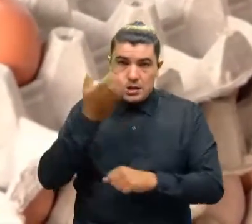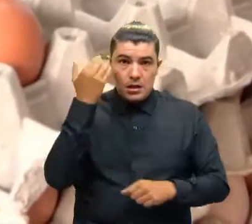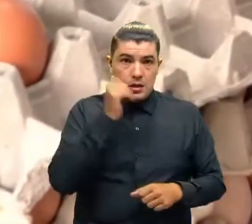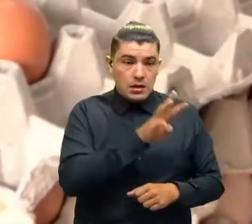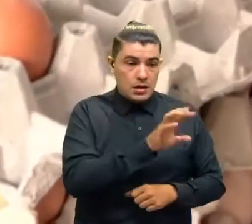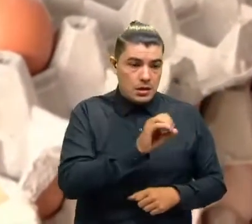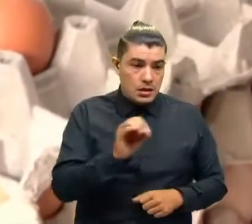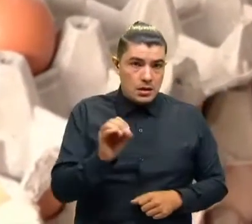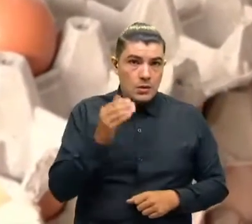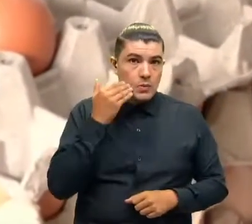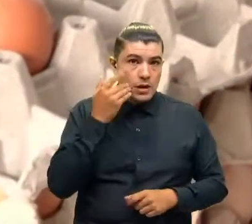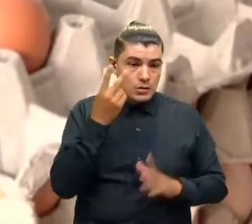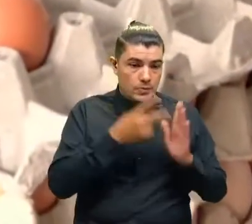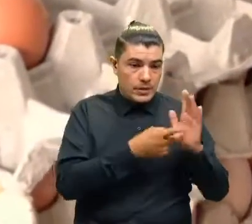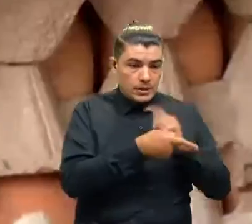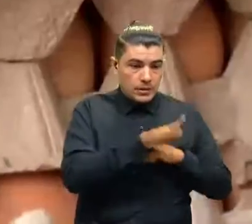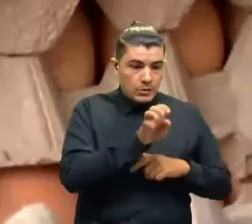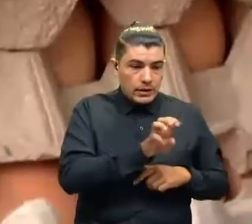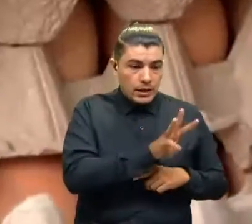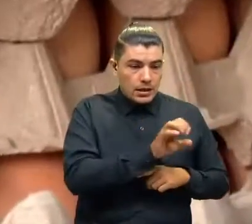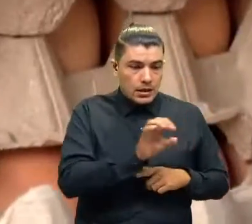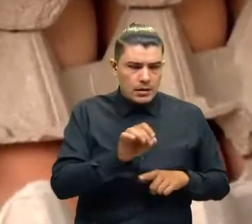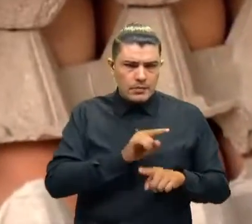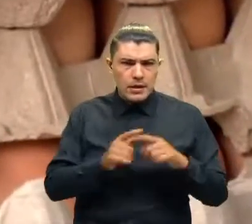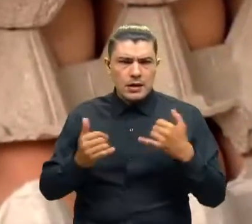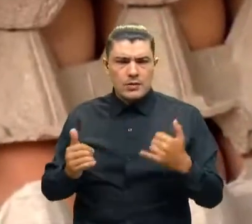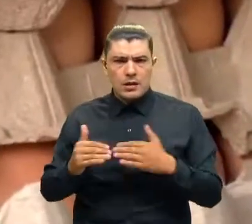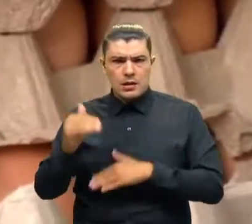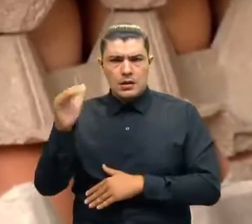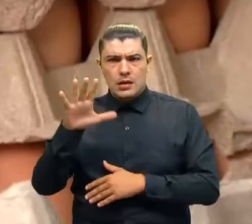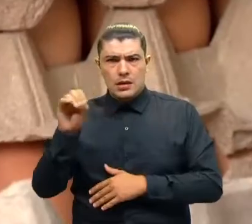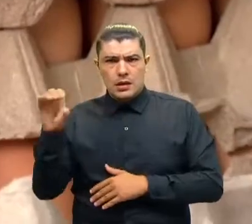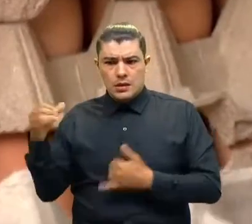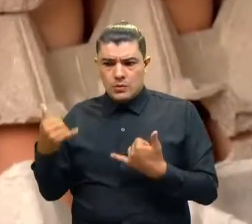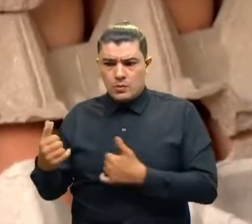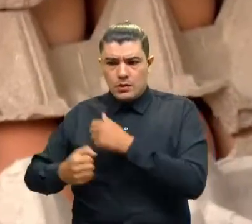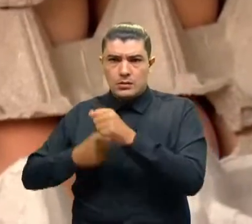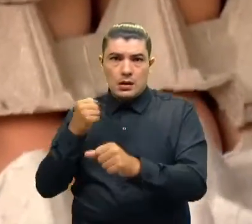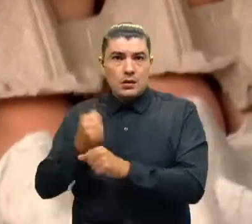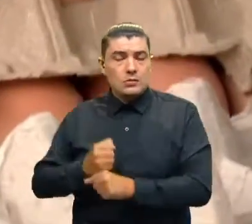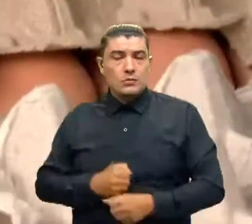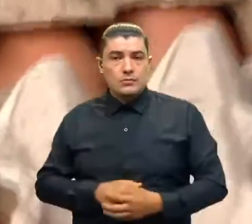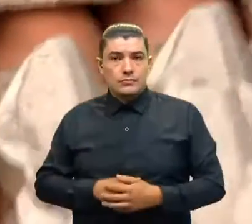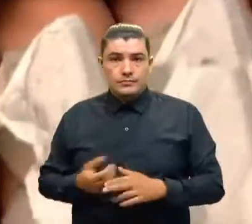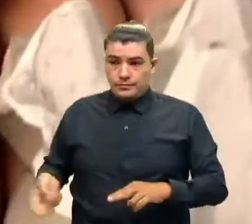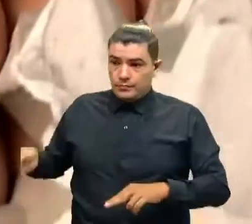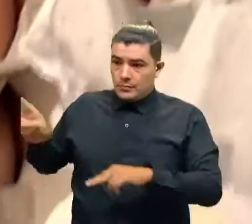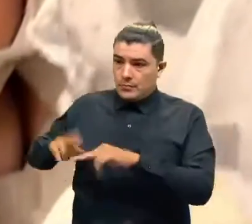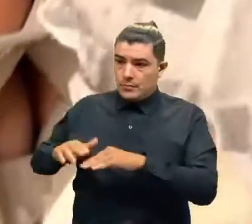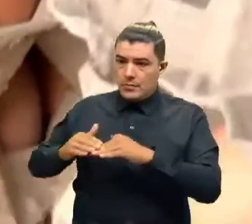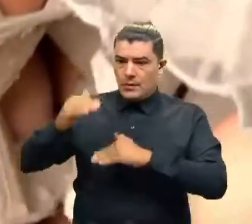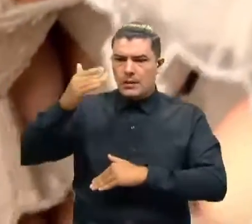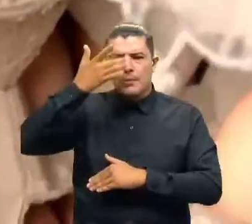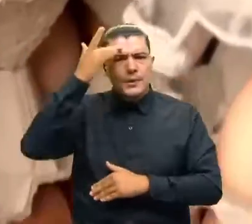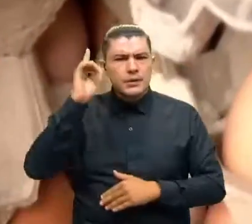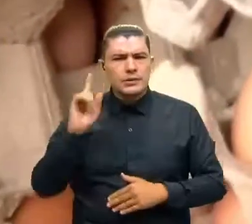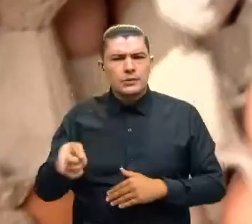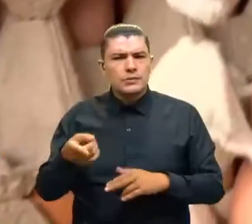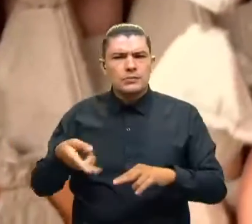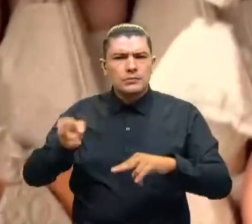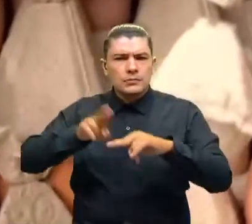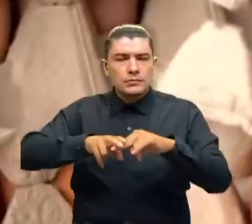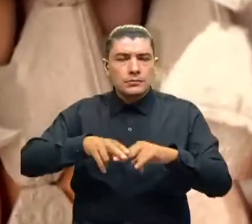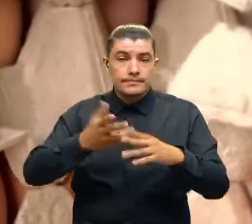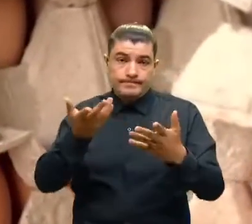300 pesos en el 2019, comenzó a valer 500 en este año. Su incremento se debe a varios factores y